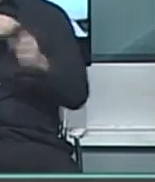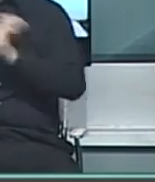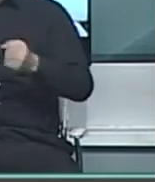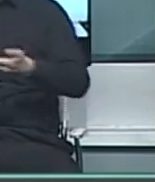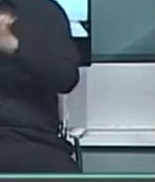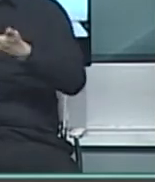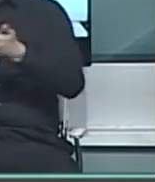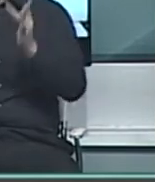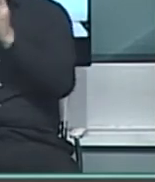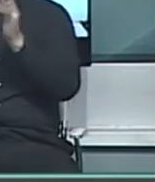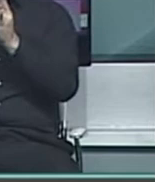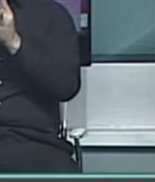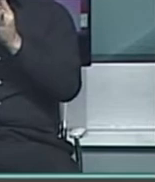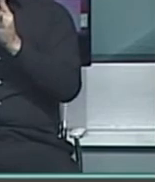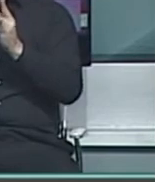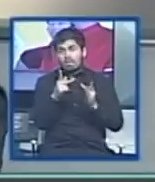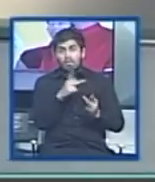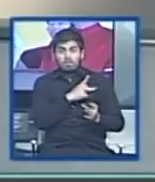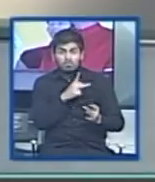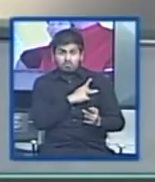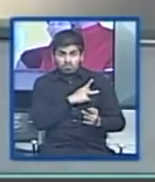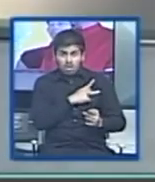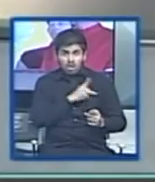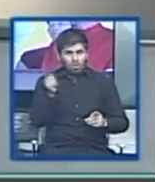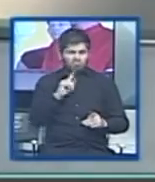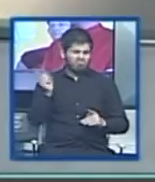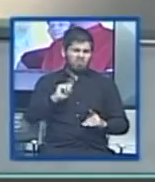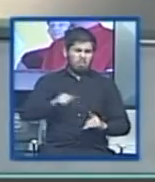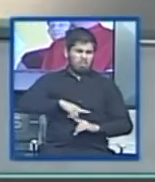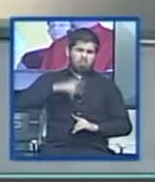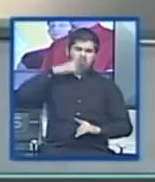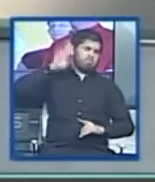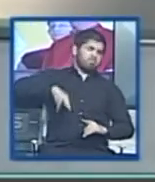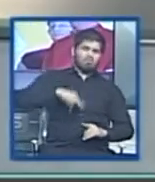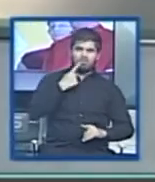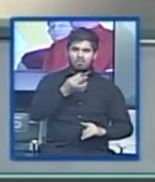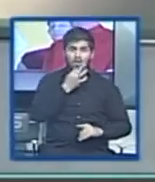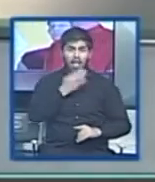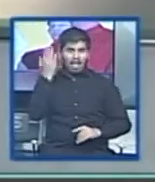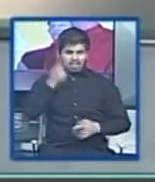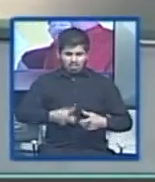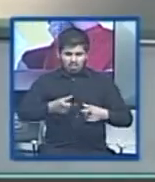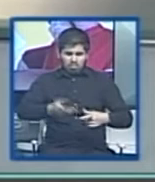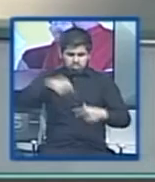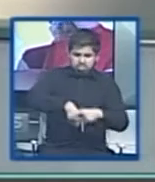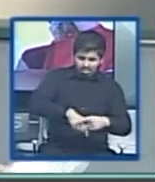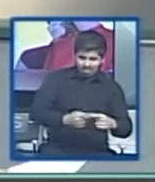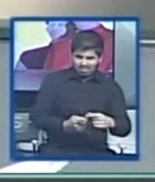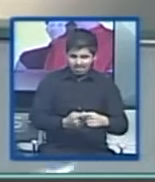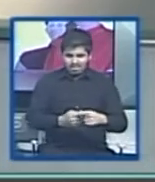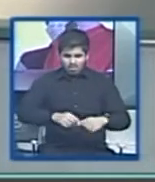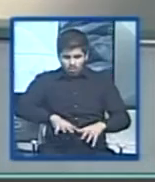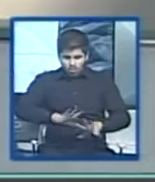inscribirse vía internet. Y aquellas personas que no creían en los milagros van a empezar a ver los milagros. Esos baches que hace años estaban, por ejemplo, en la calle Asunción, van a